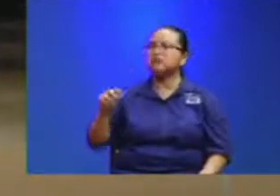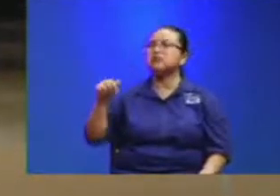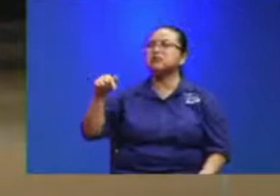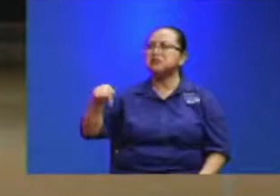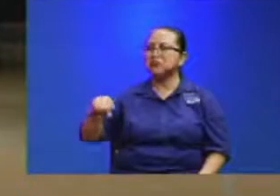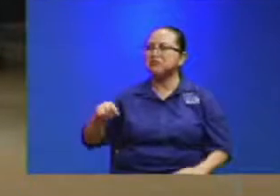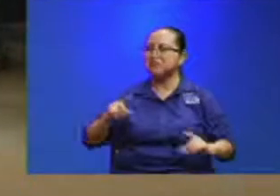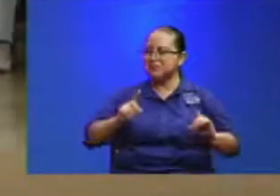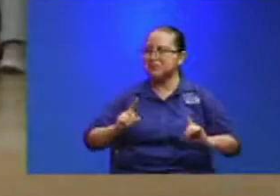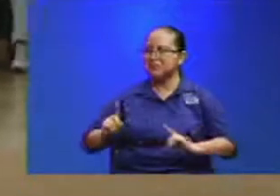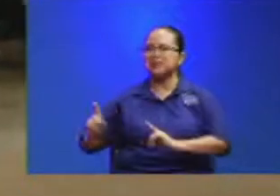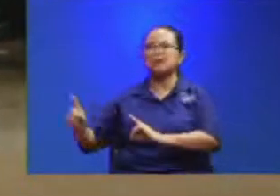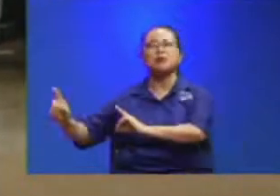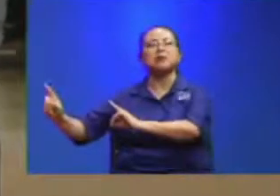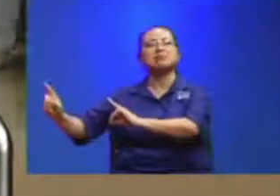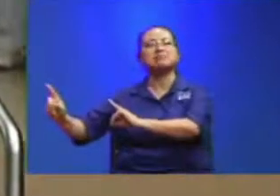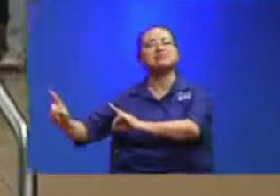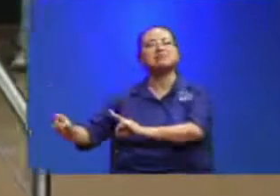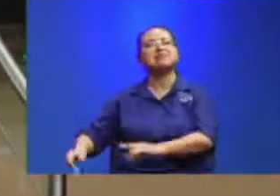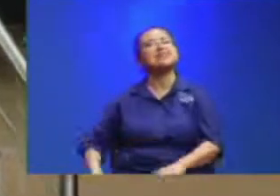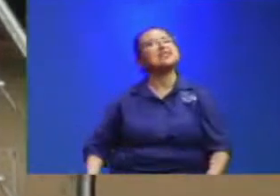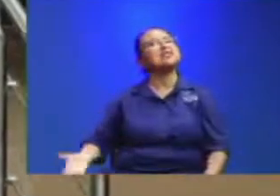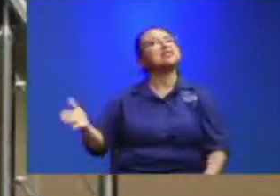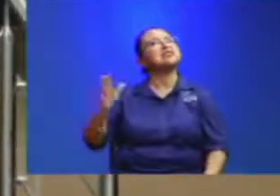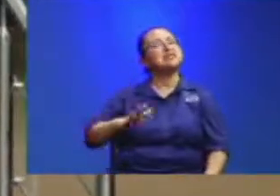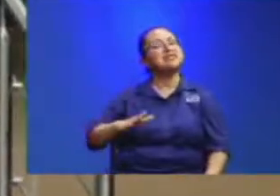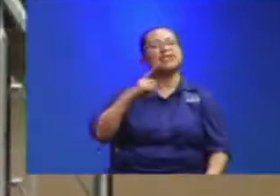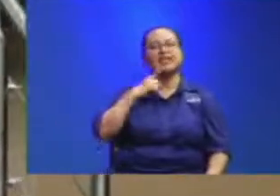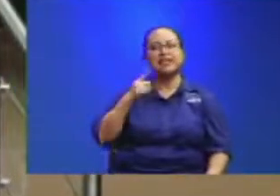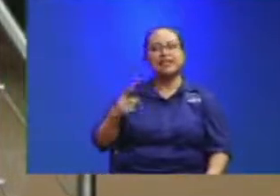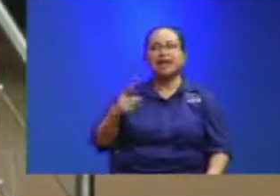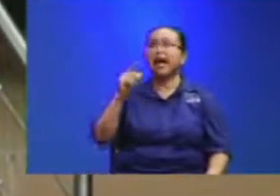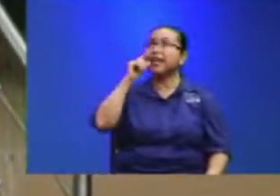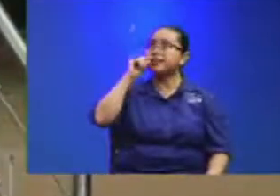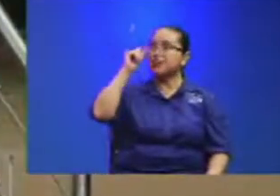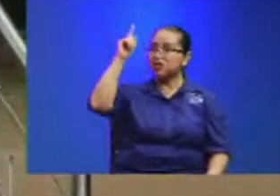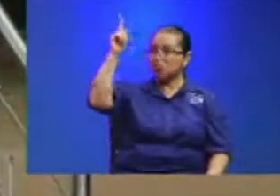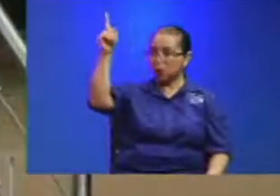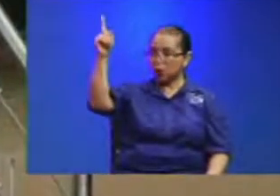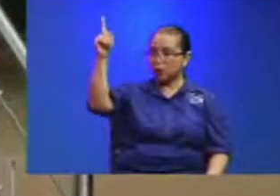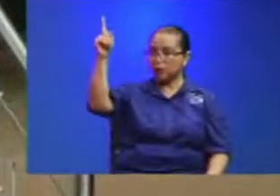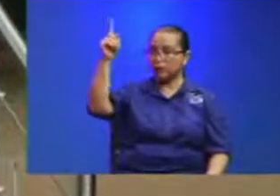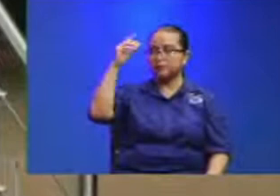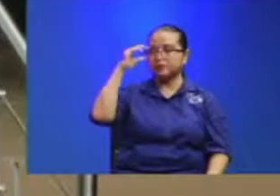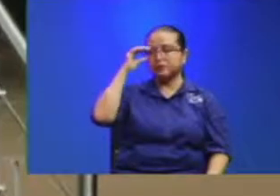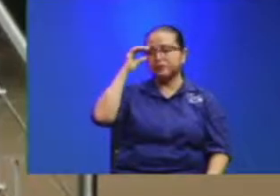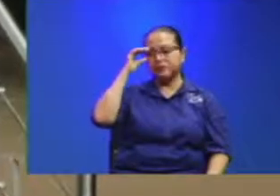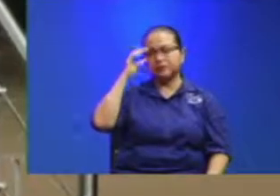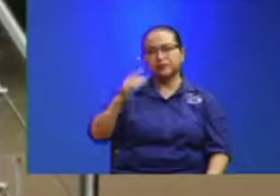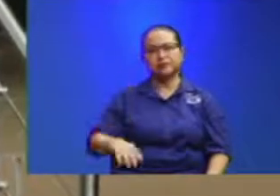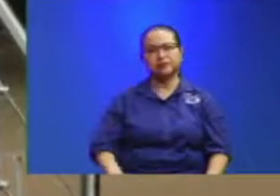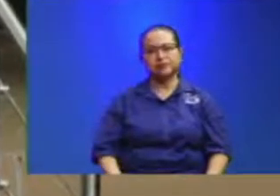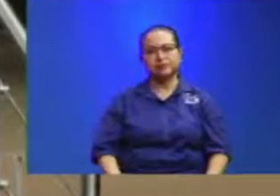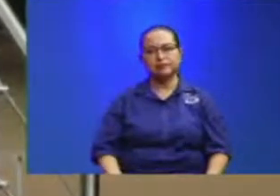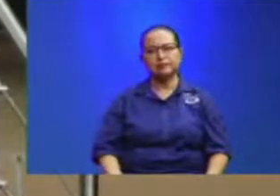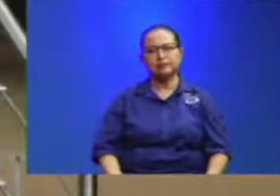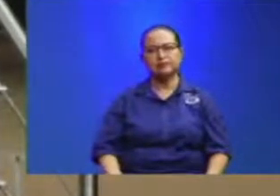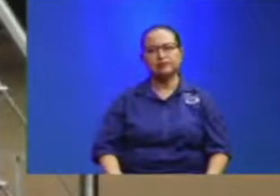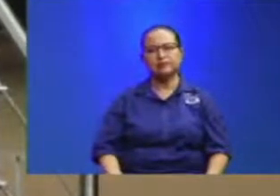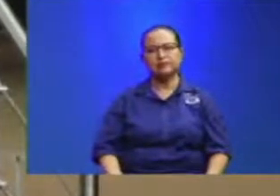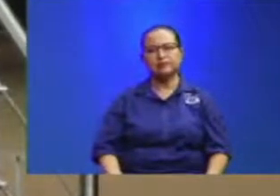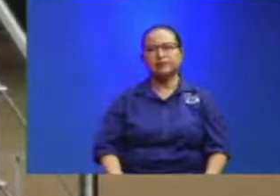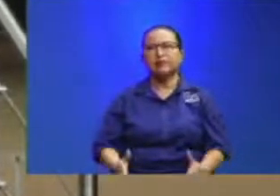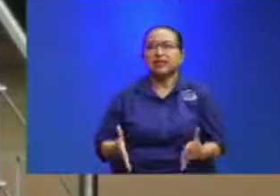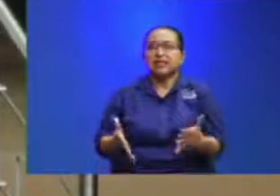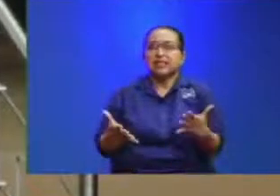y después yo le dije al señor yo le dije señor y